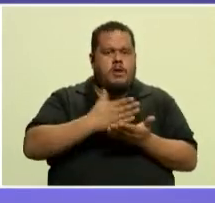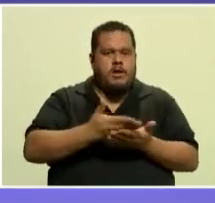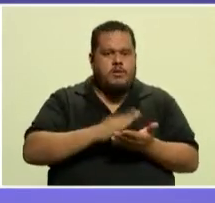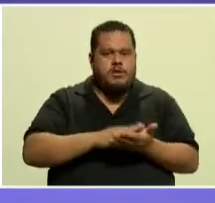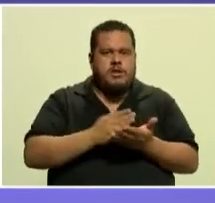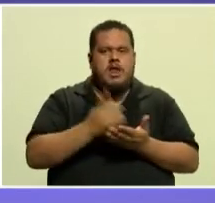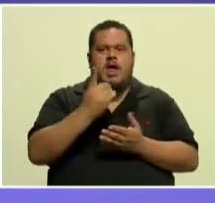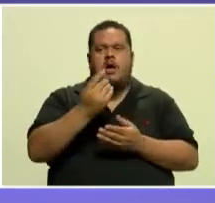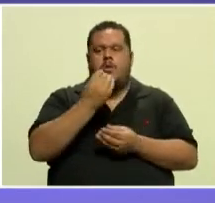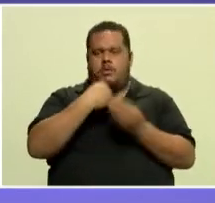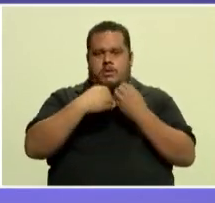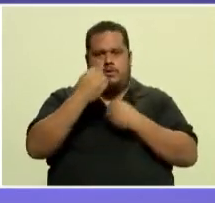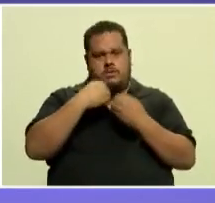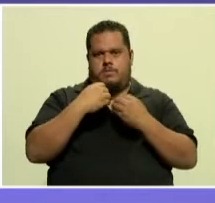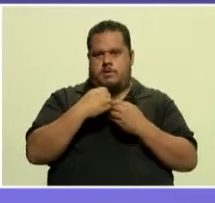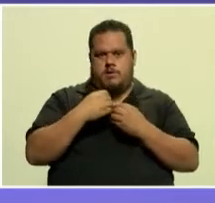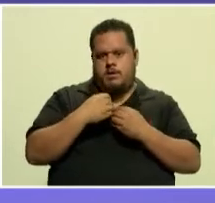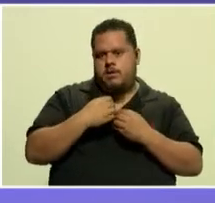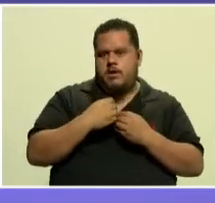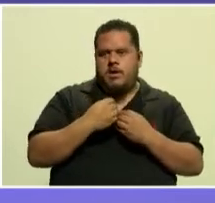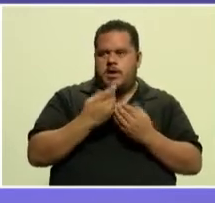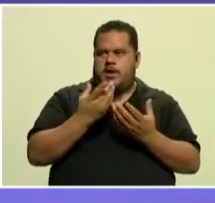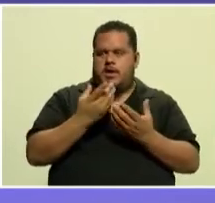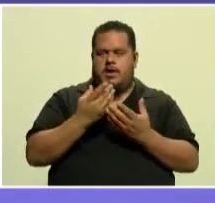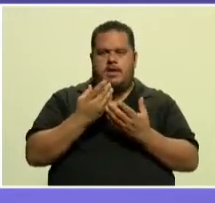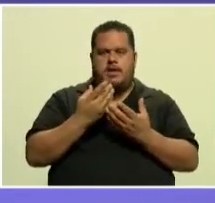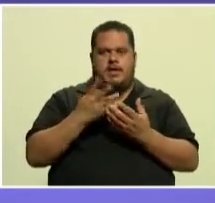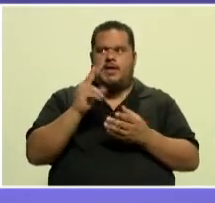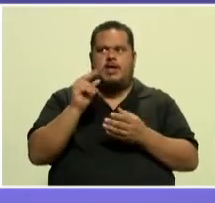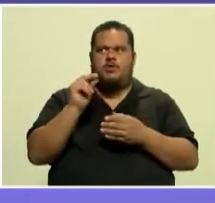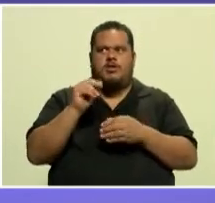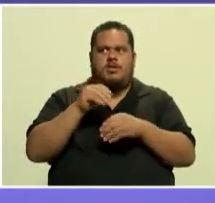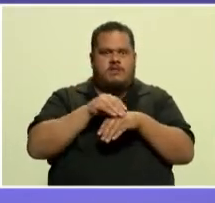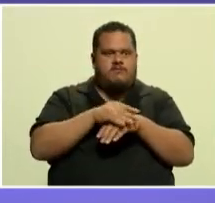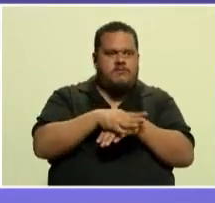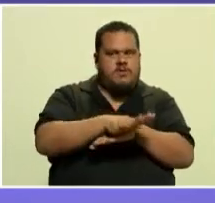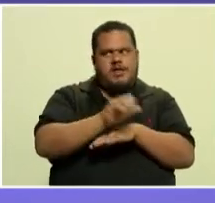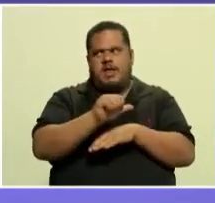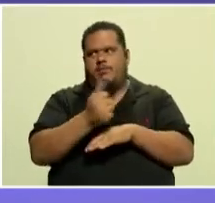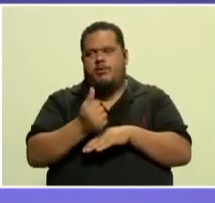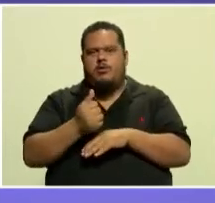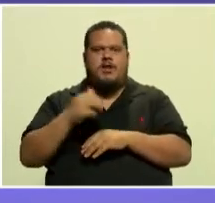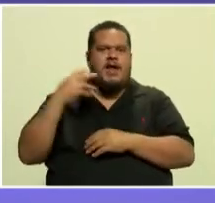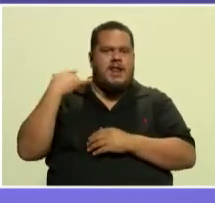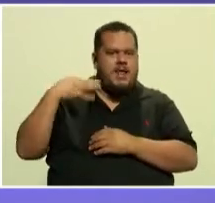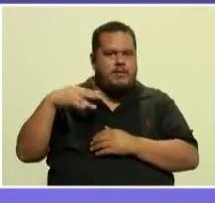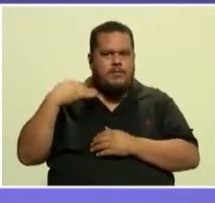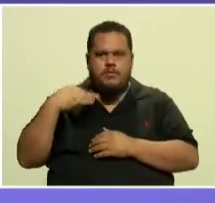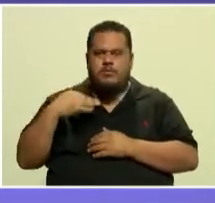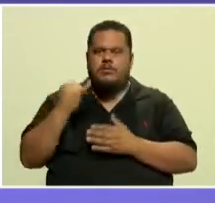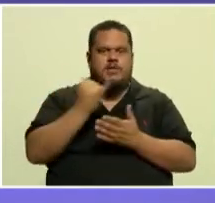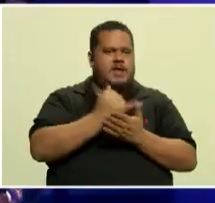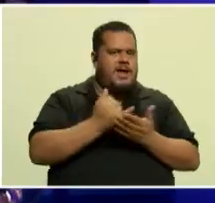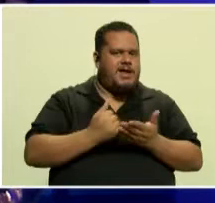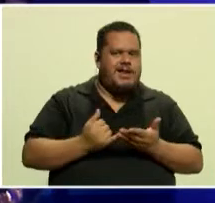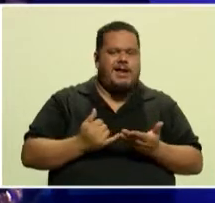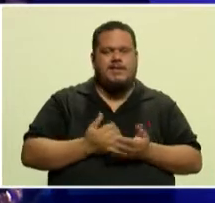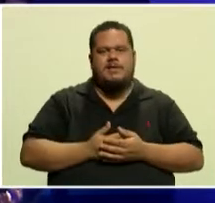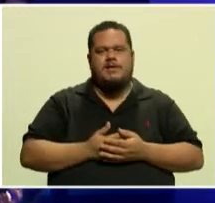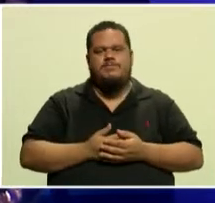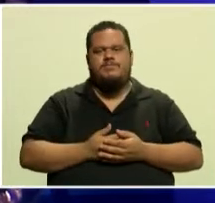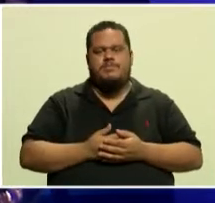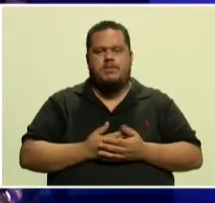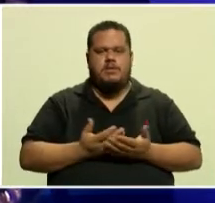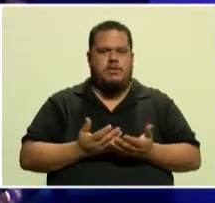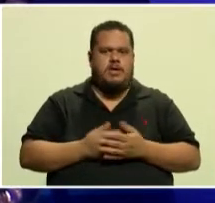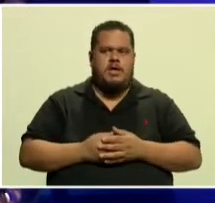una comida que no esté, una gastronomía que no esté influenciada por otras, la música, Totalmente. el arte, o sea, al